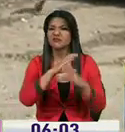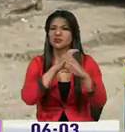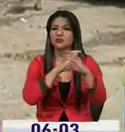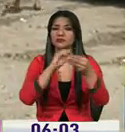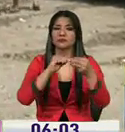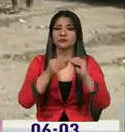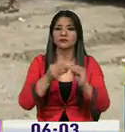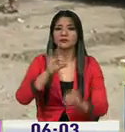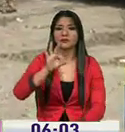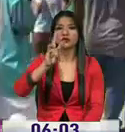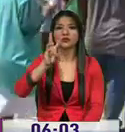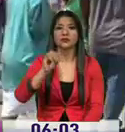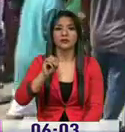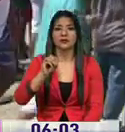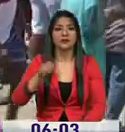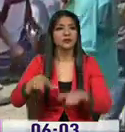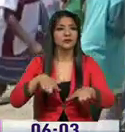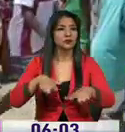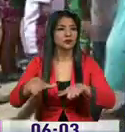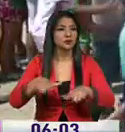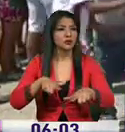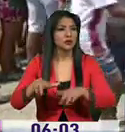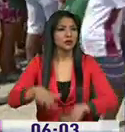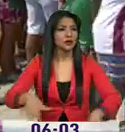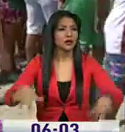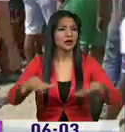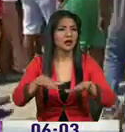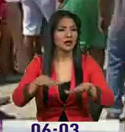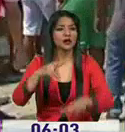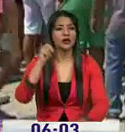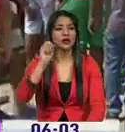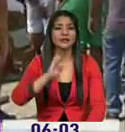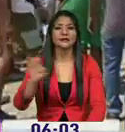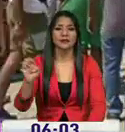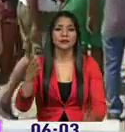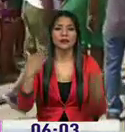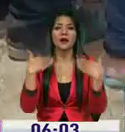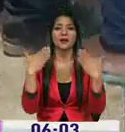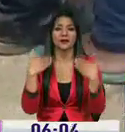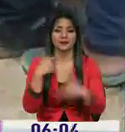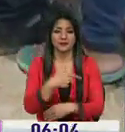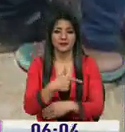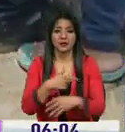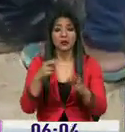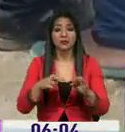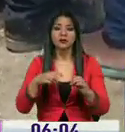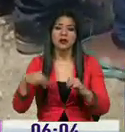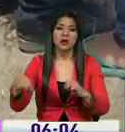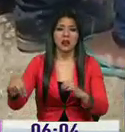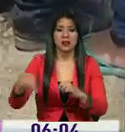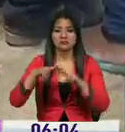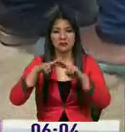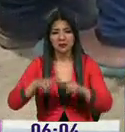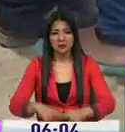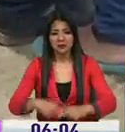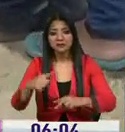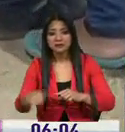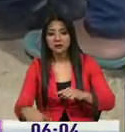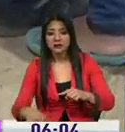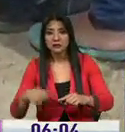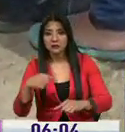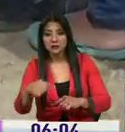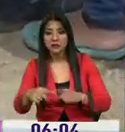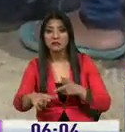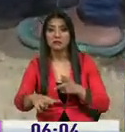el sector de La Ladrillera, Cooperativa Ciudad de Dios, noroeste de Guayaquil. Cuando de repente las llantas del micro